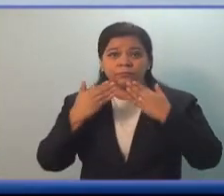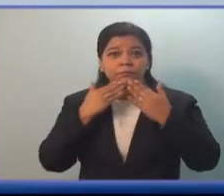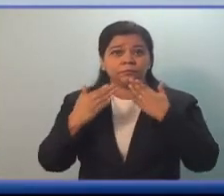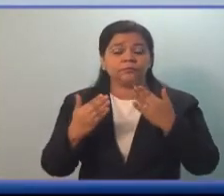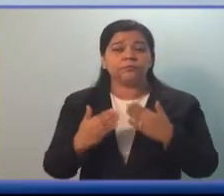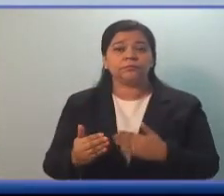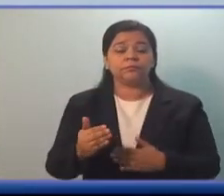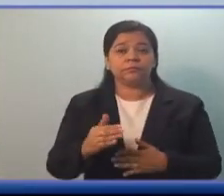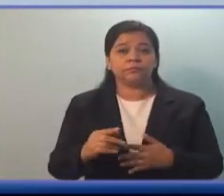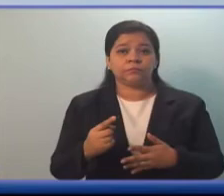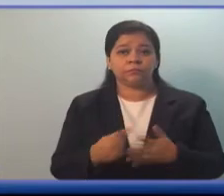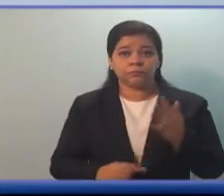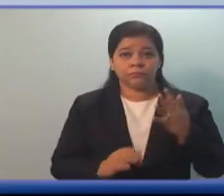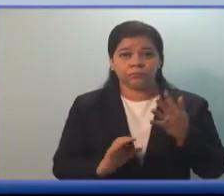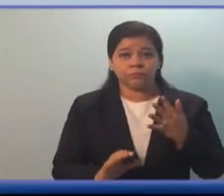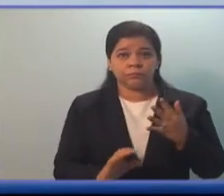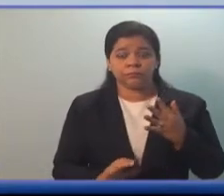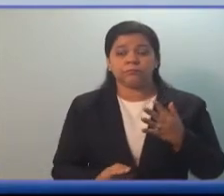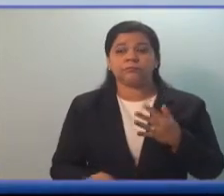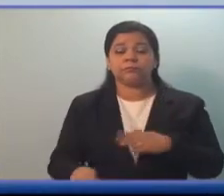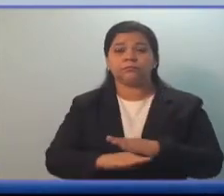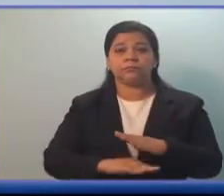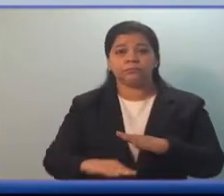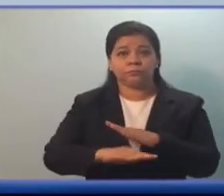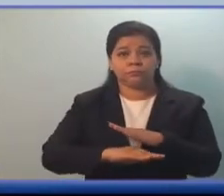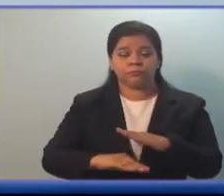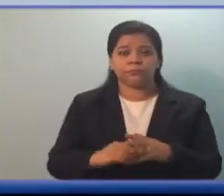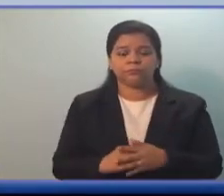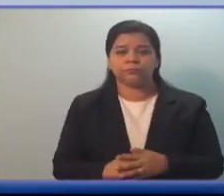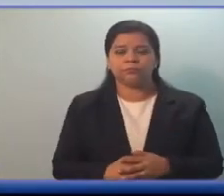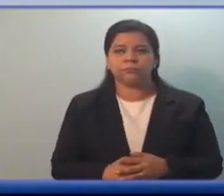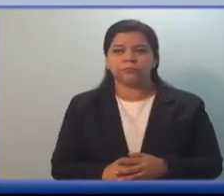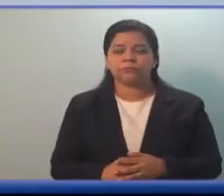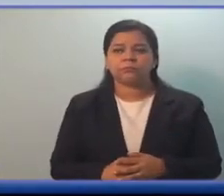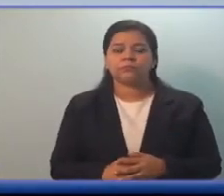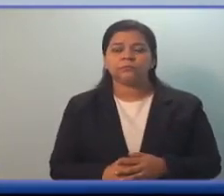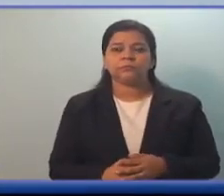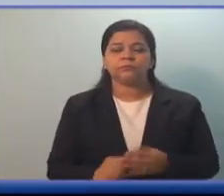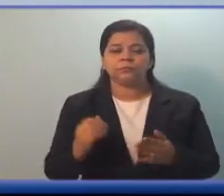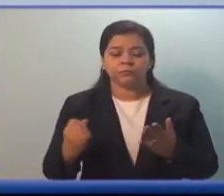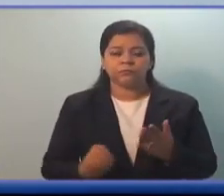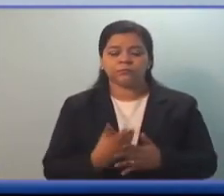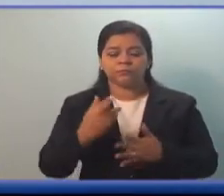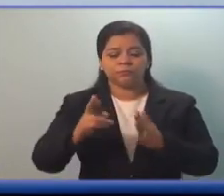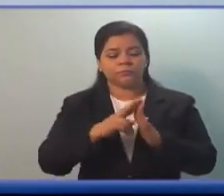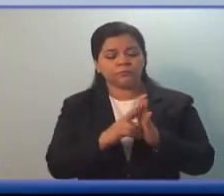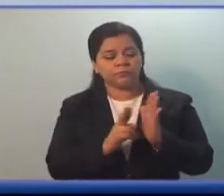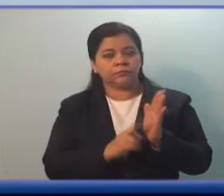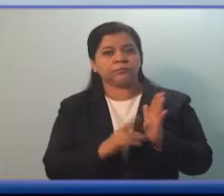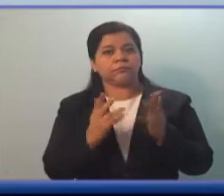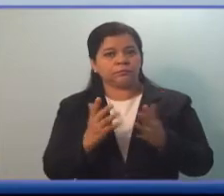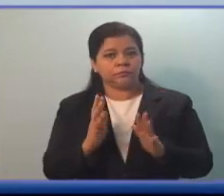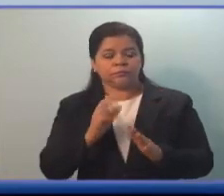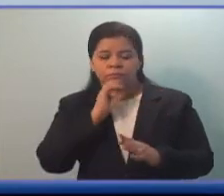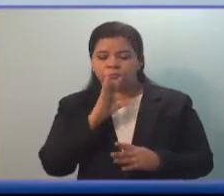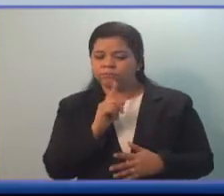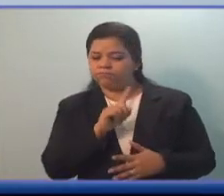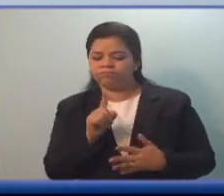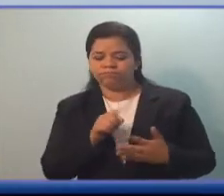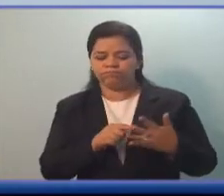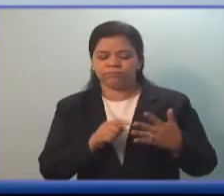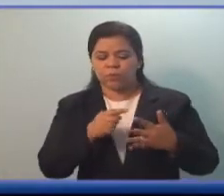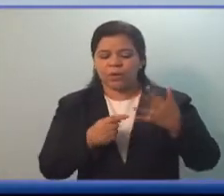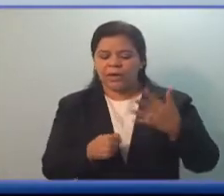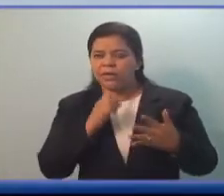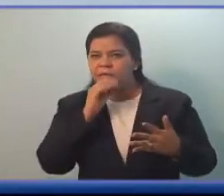el texto constitucional conformidad a la norma que se está declarando inconstitucional o a la